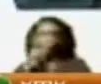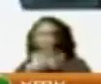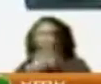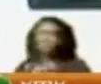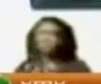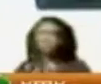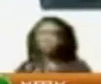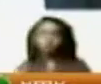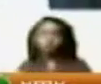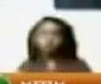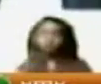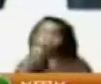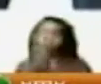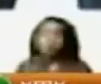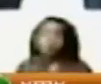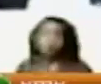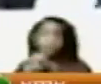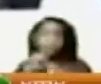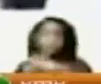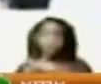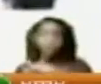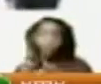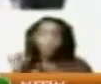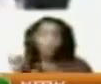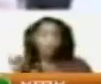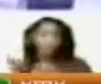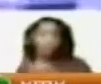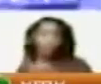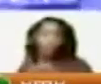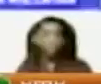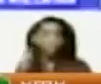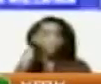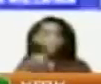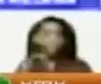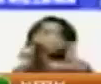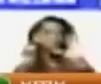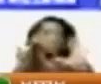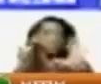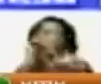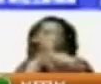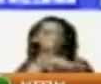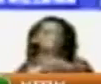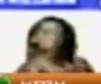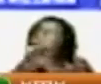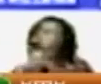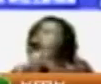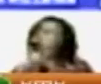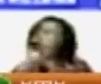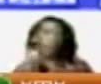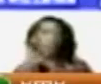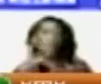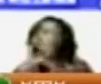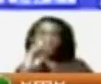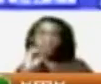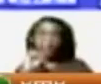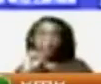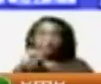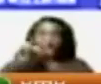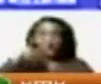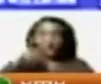bueno detectaron los primeros siete casos dios micrón en venezuela